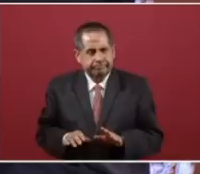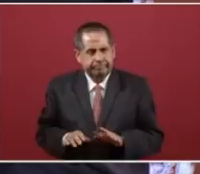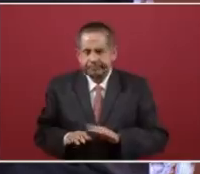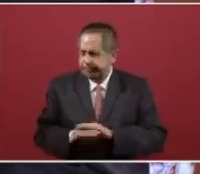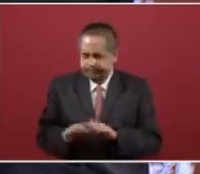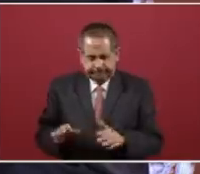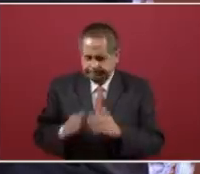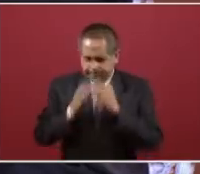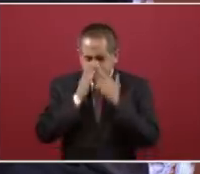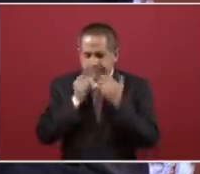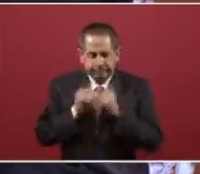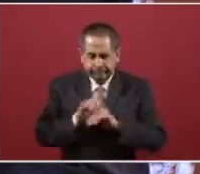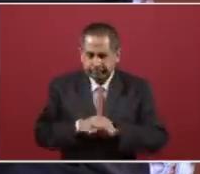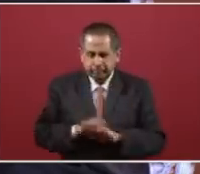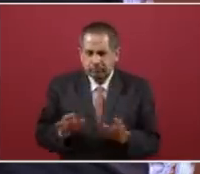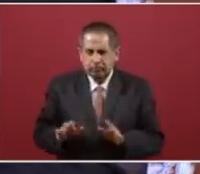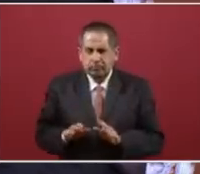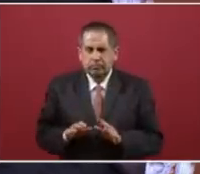no hay